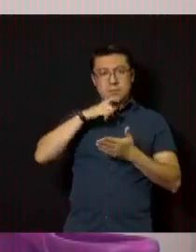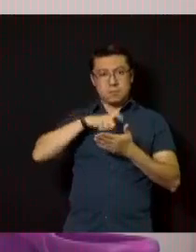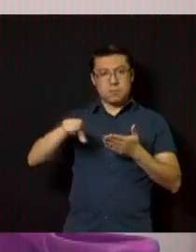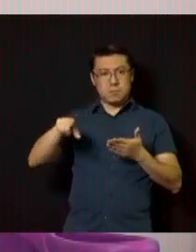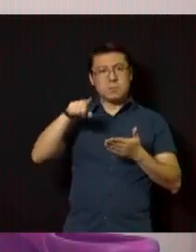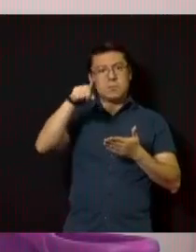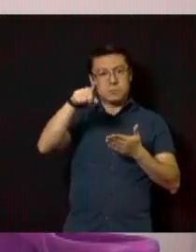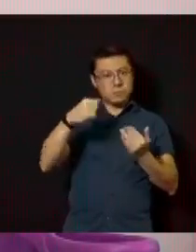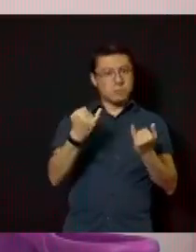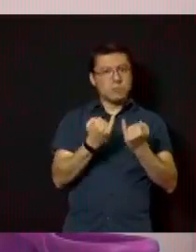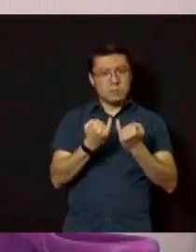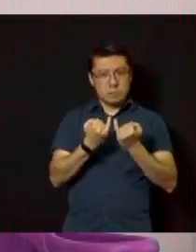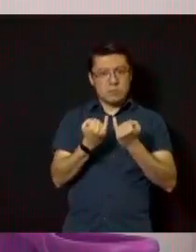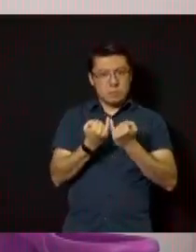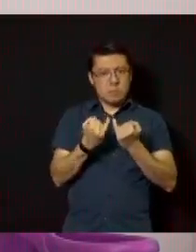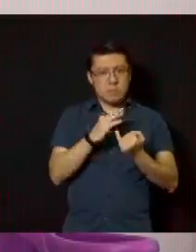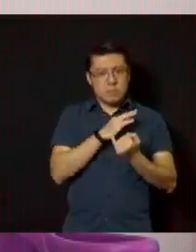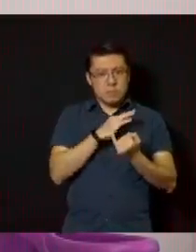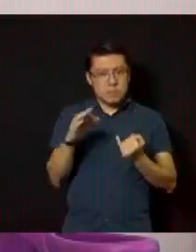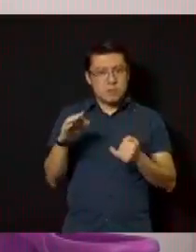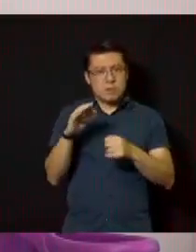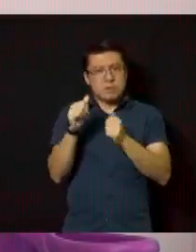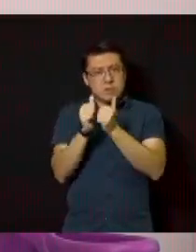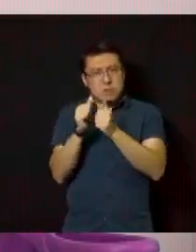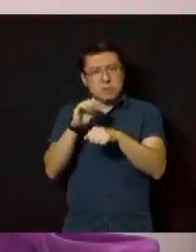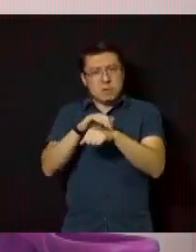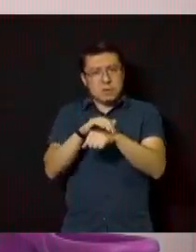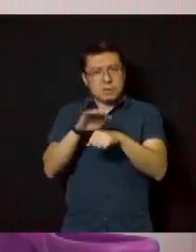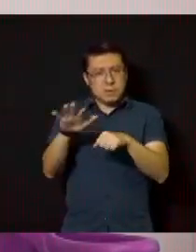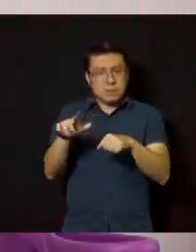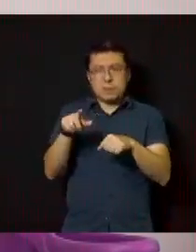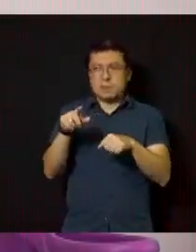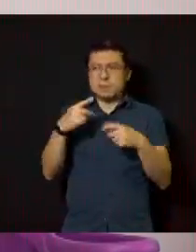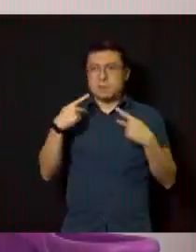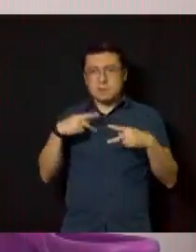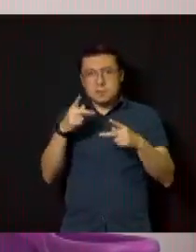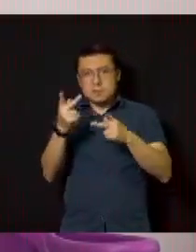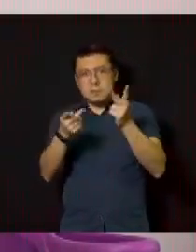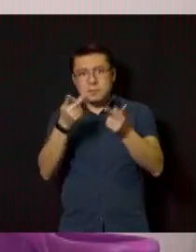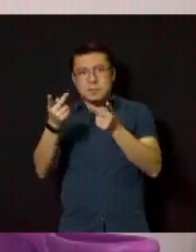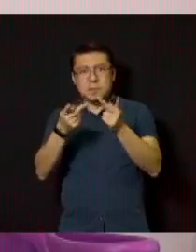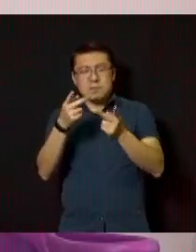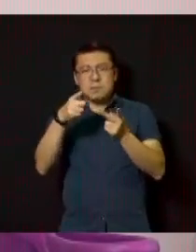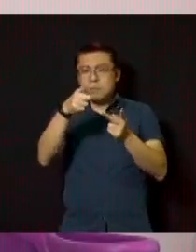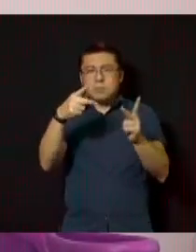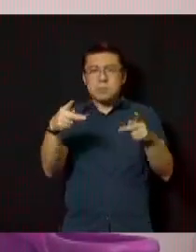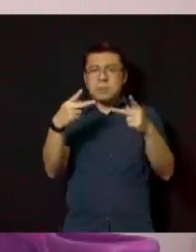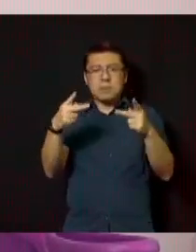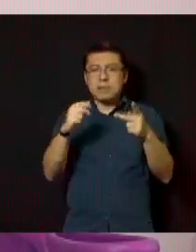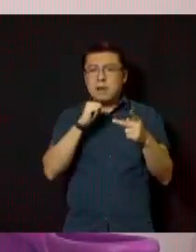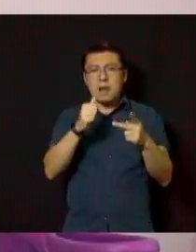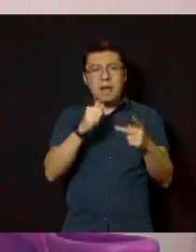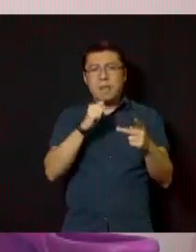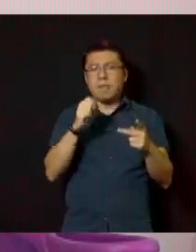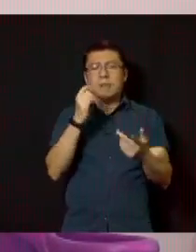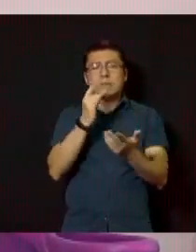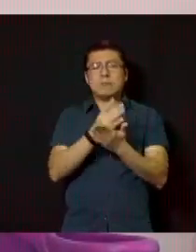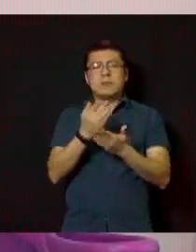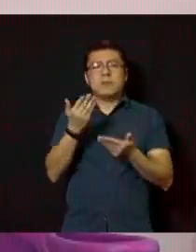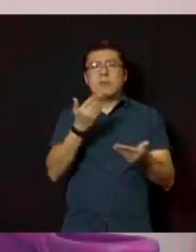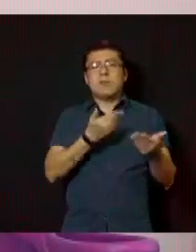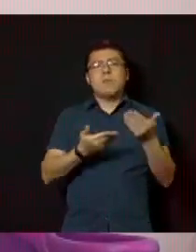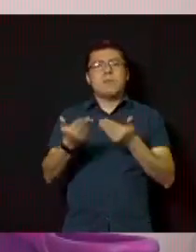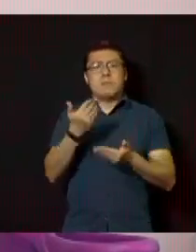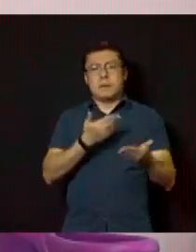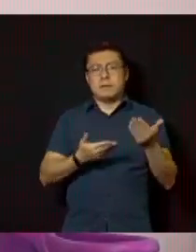amigas, delante de donde estés. Pues que la gente inevitablemente te va a preguntar y no estás vendiendo, estás compartiendo. Yo recuerdo mucho que cuando